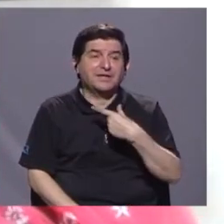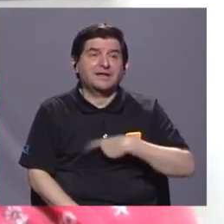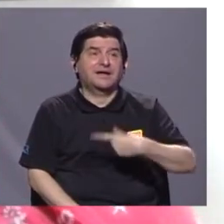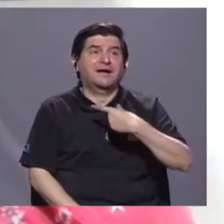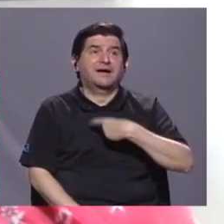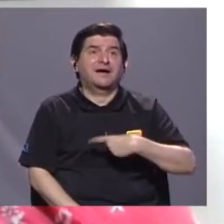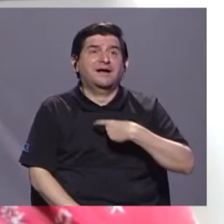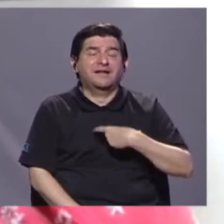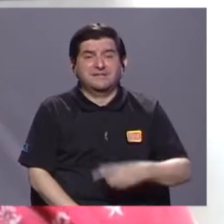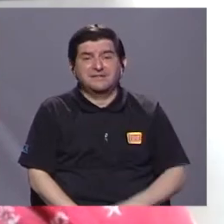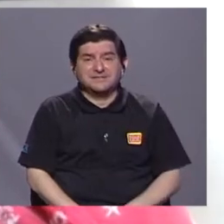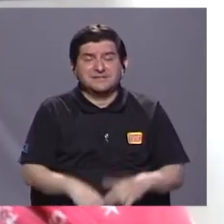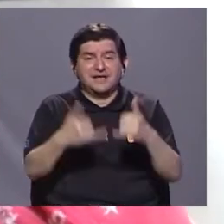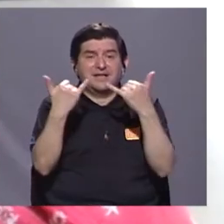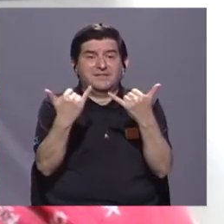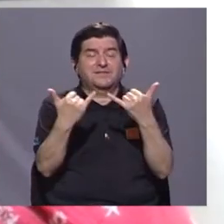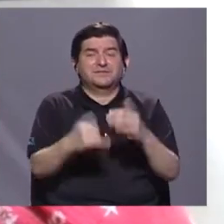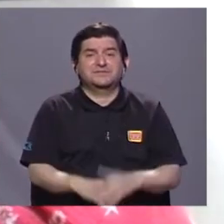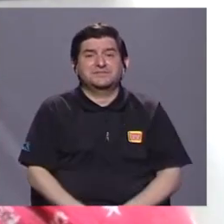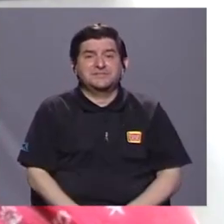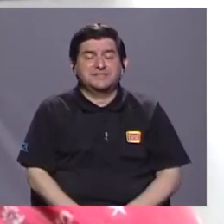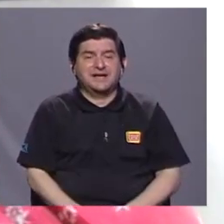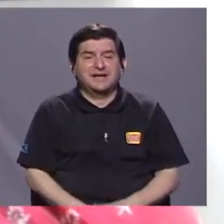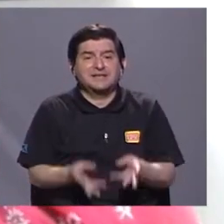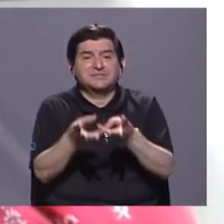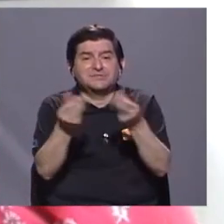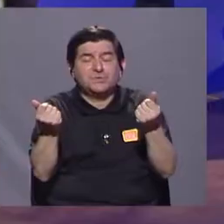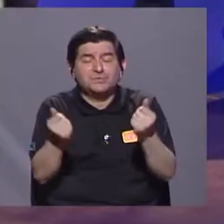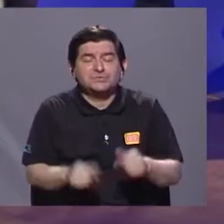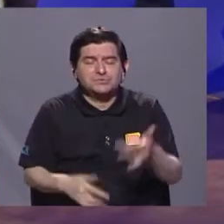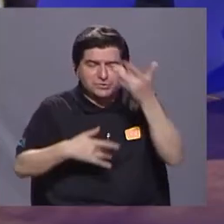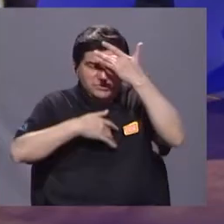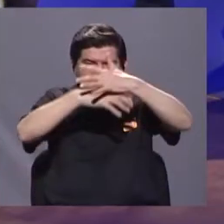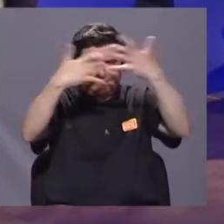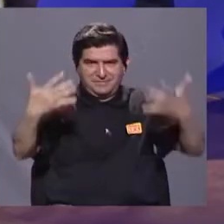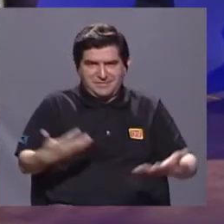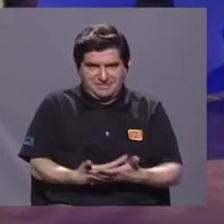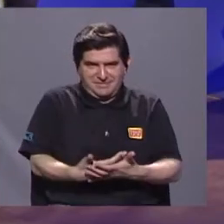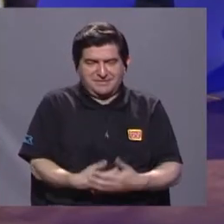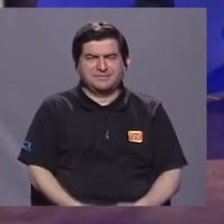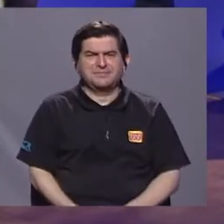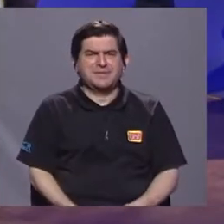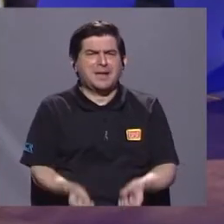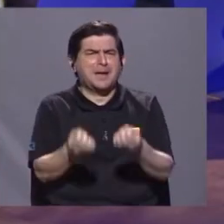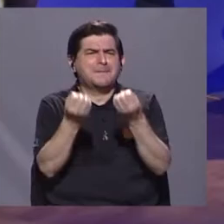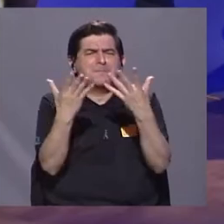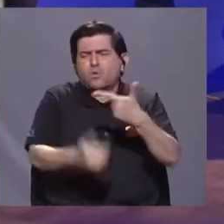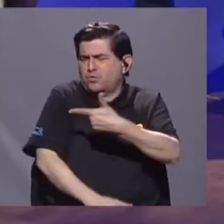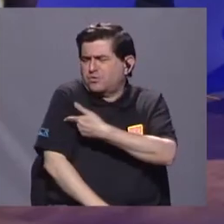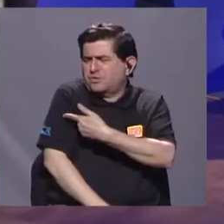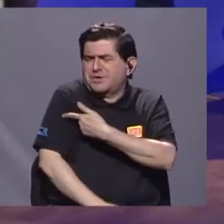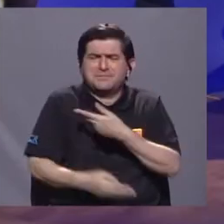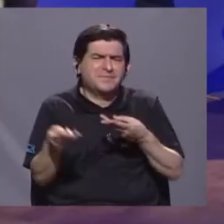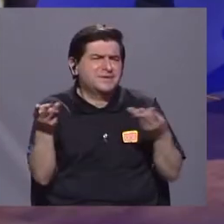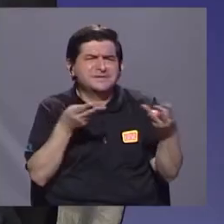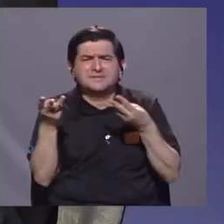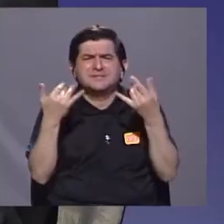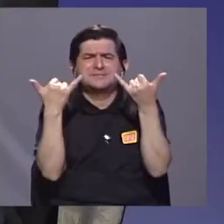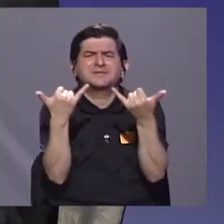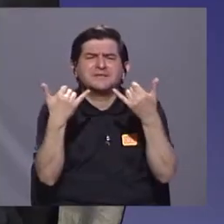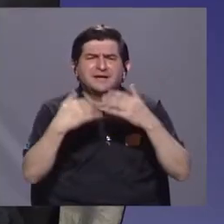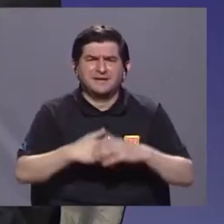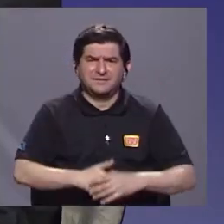luz grande si hay luz al final del túnel de la pandemia hay muchas vacunas en el mercado en este momento genial